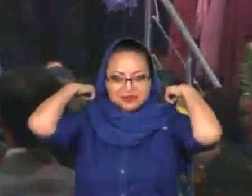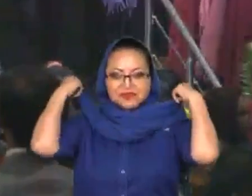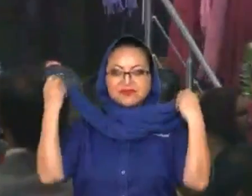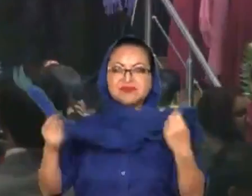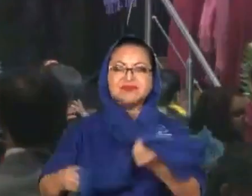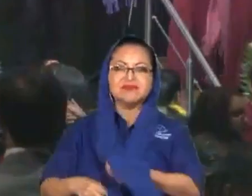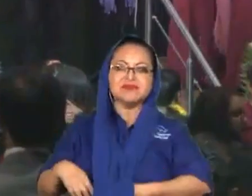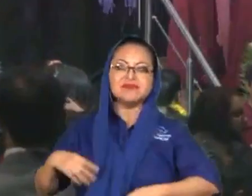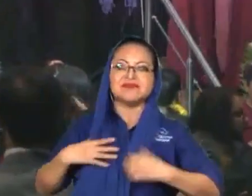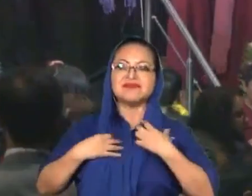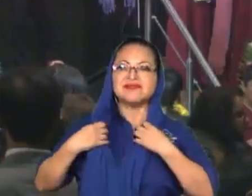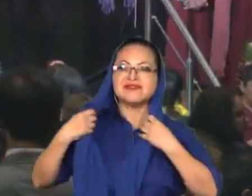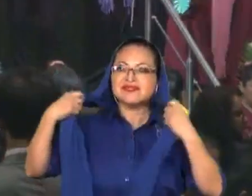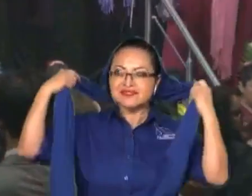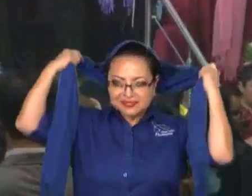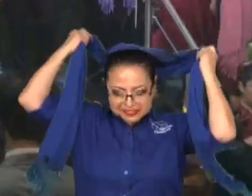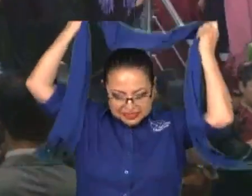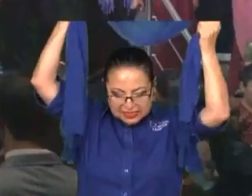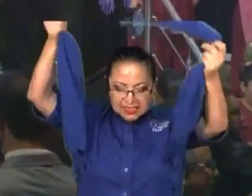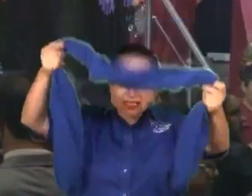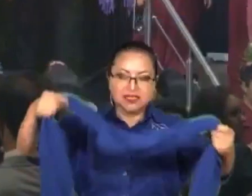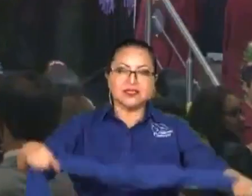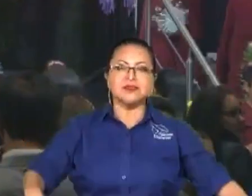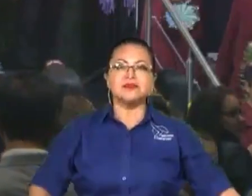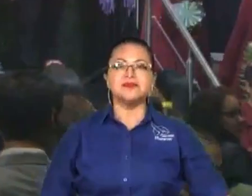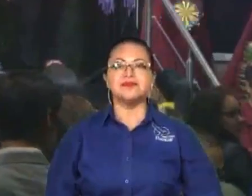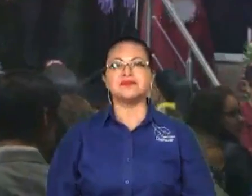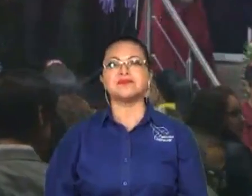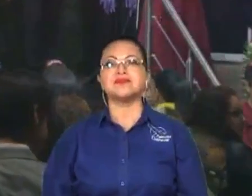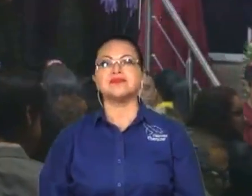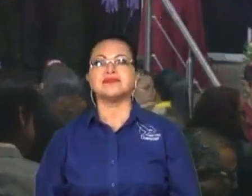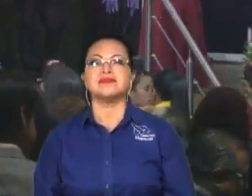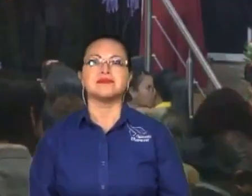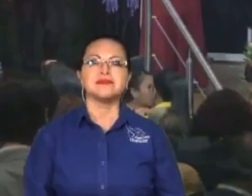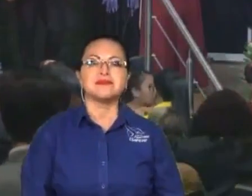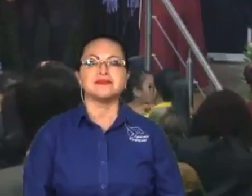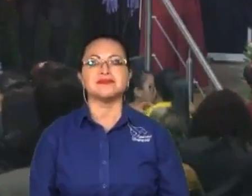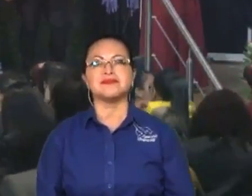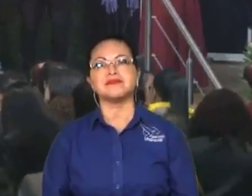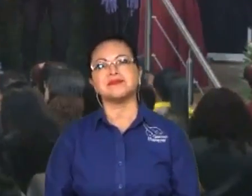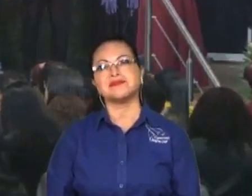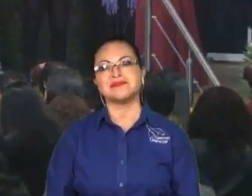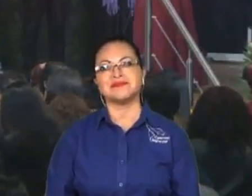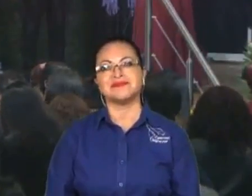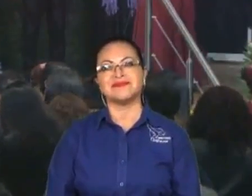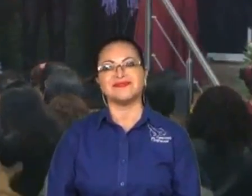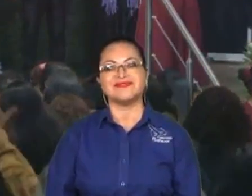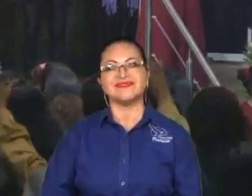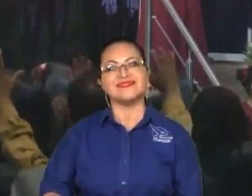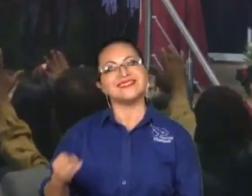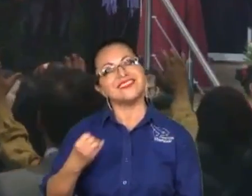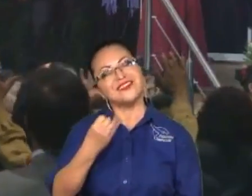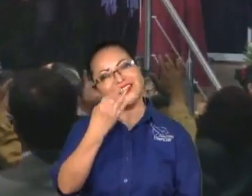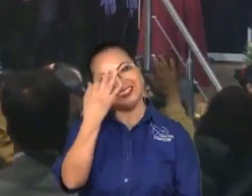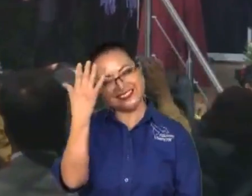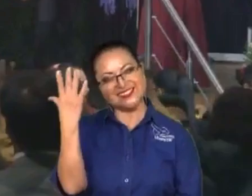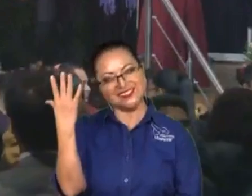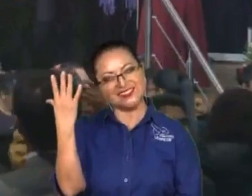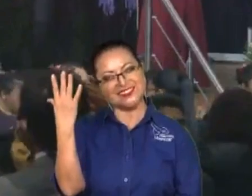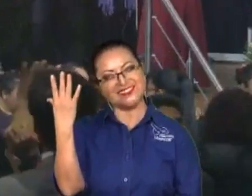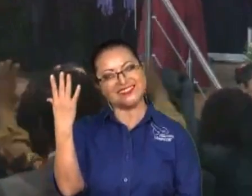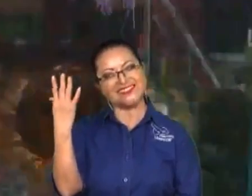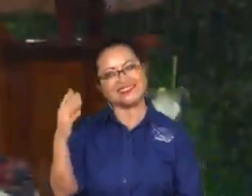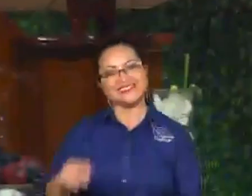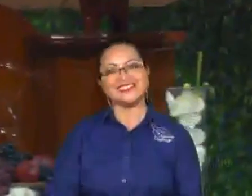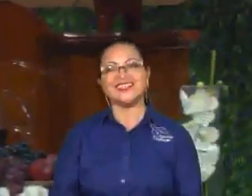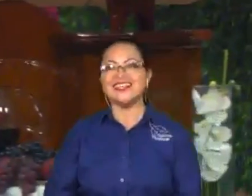Aleluya. Gloria al Dios bendito. ¿Cuántos tenemos vida el día de hoy? ¿Cuántos podemos